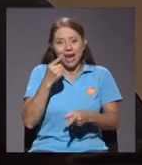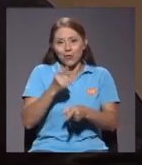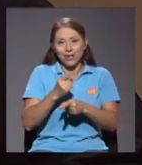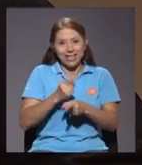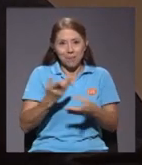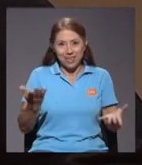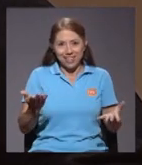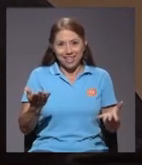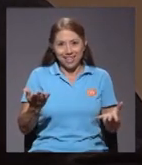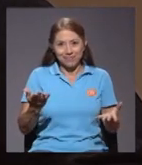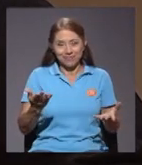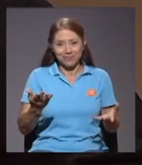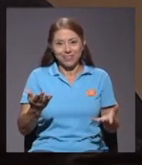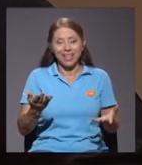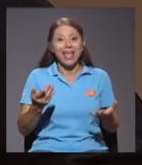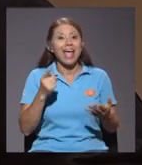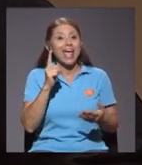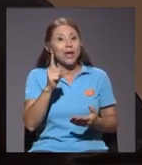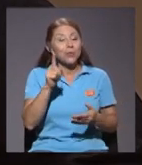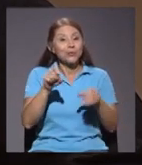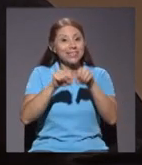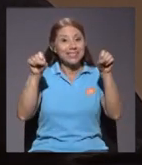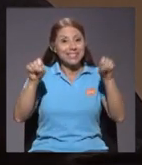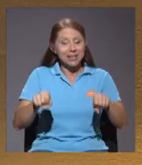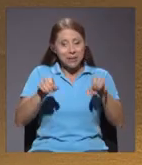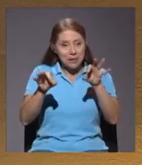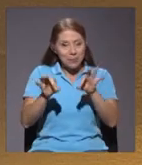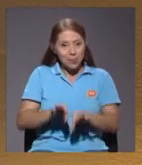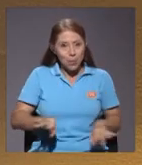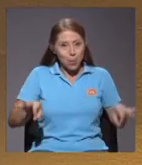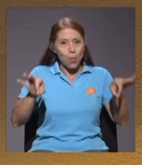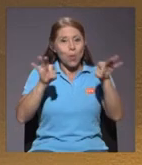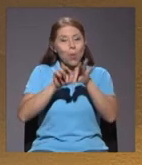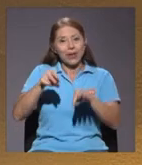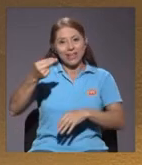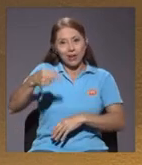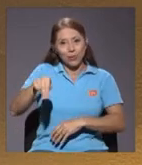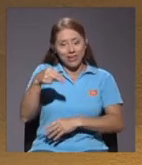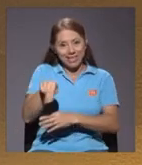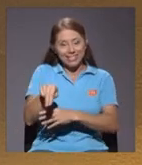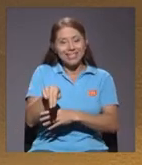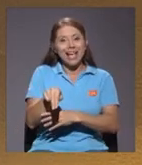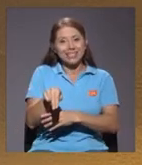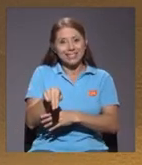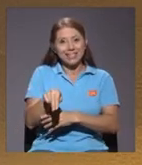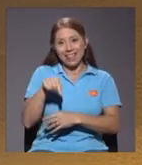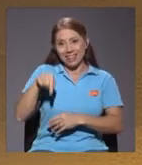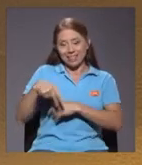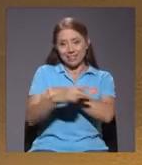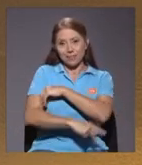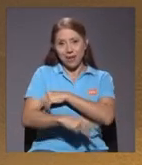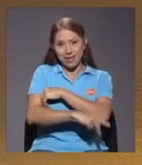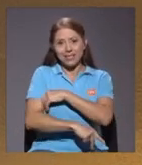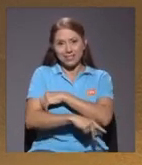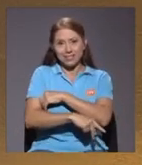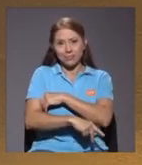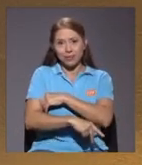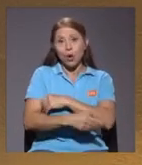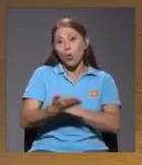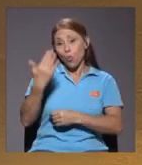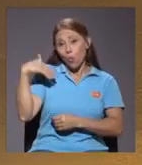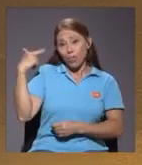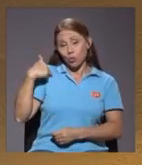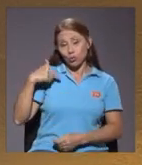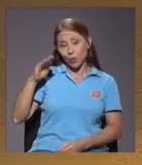en un sistema importantísimo de noticias de este país yo cuando era